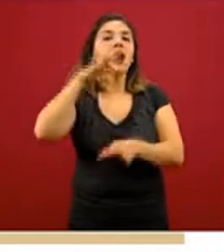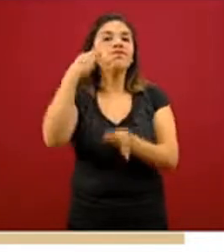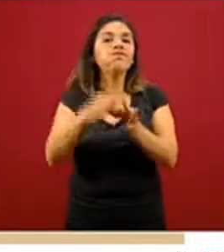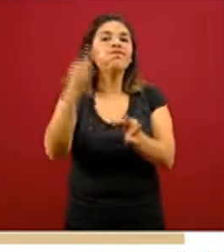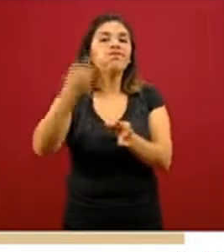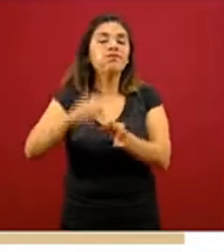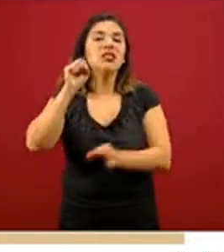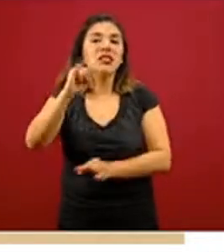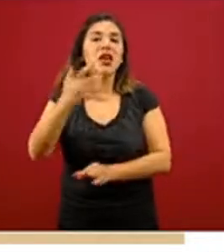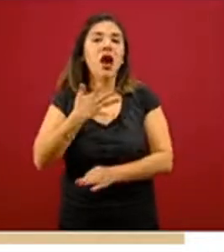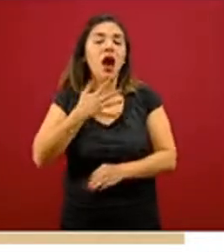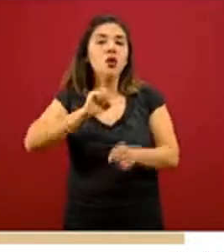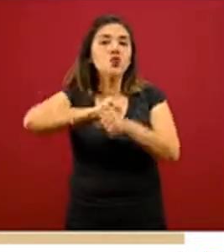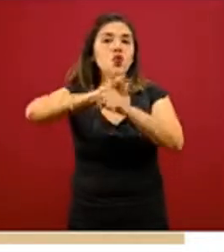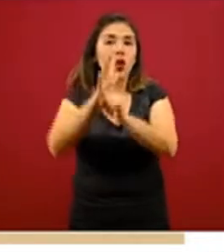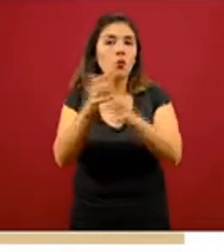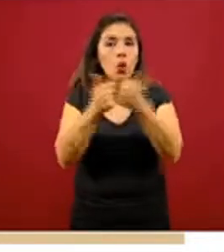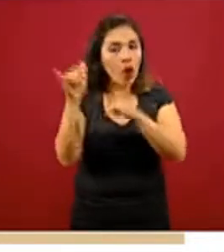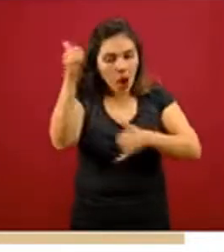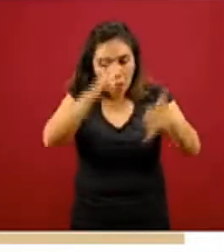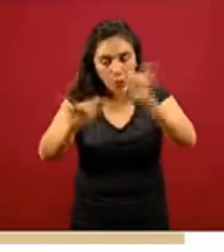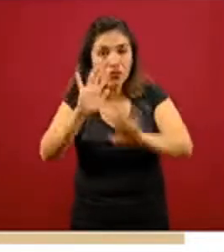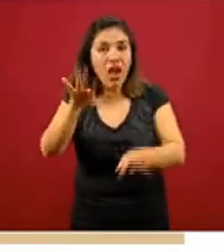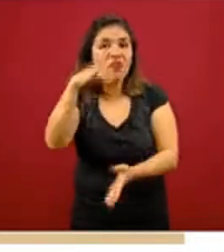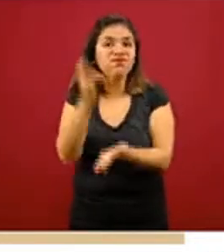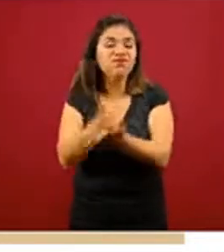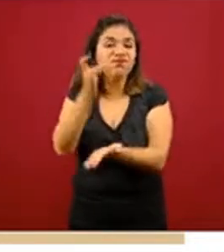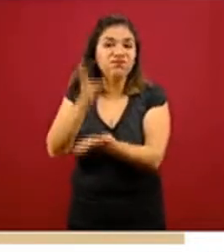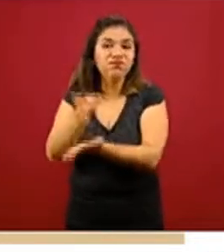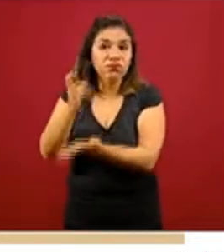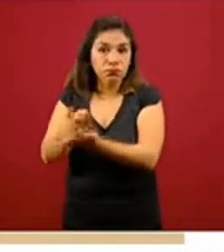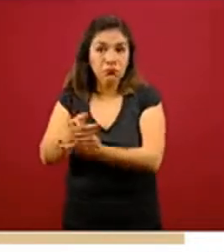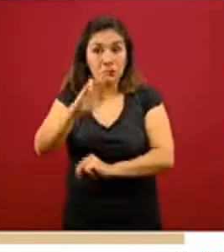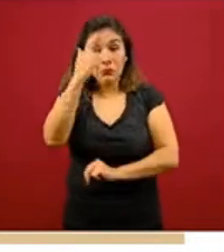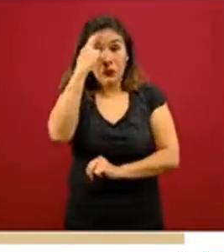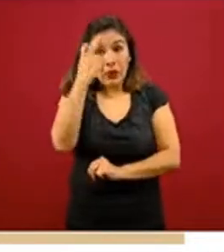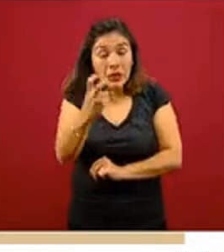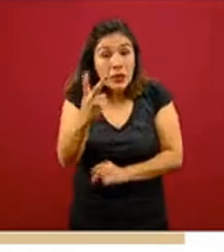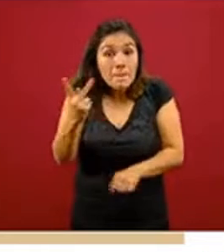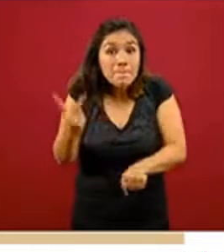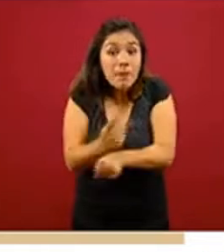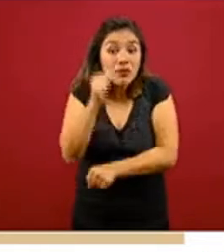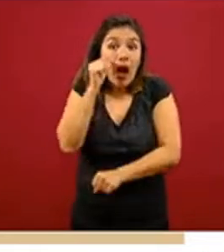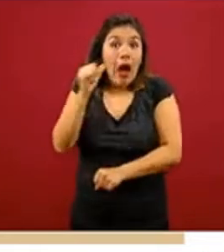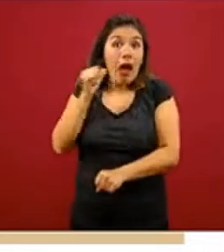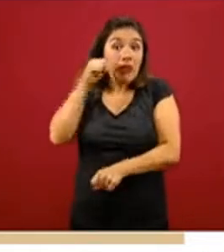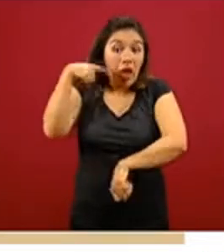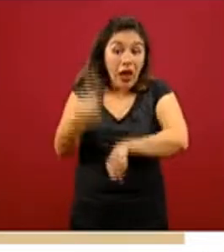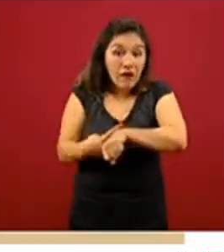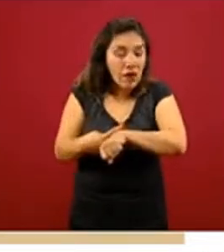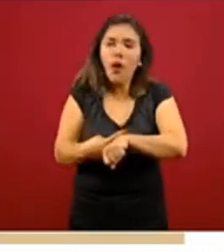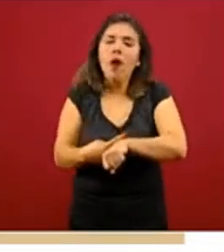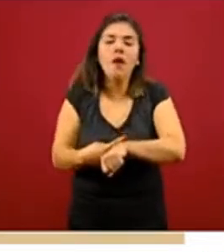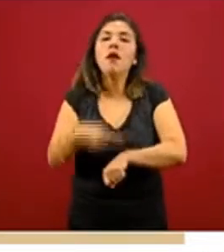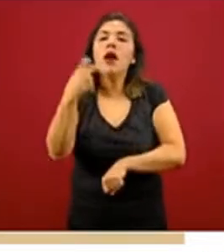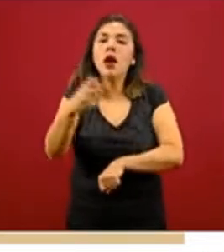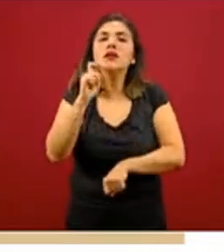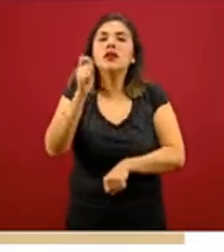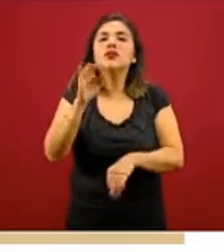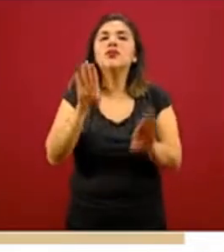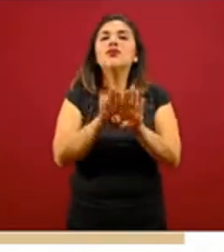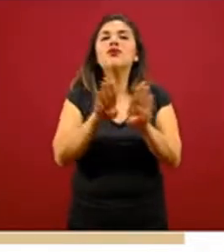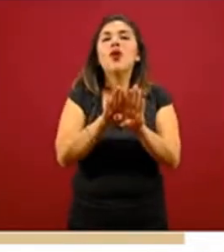confirmaron por laboratorio. Recordemos siempre que estos casos no sucedieron de ayer para hoy, estos casos están